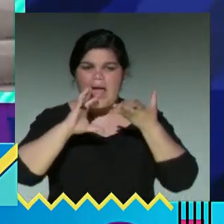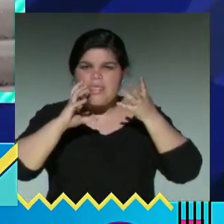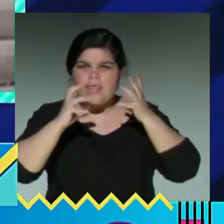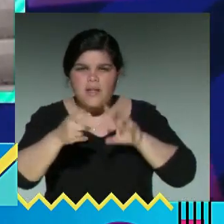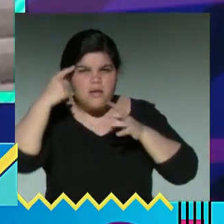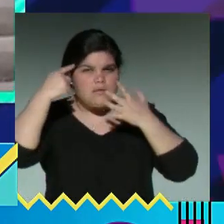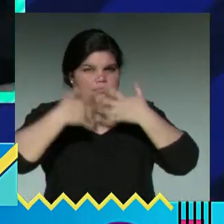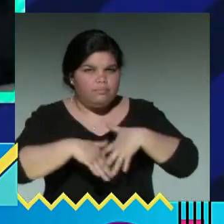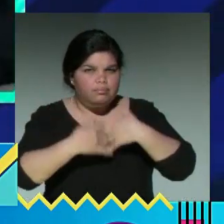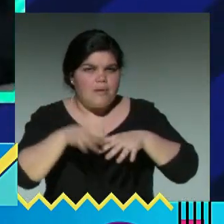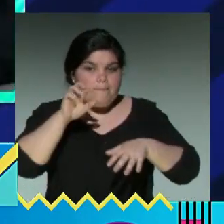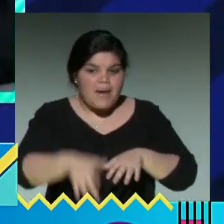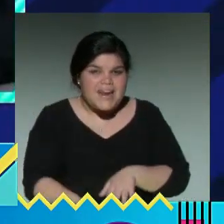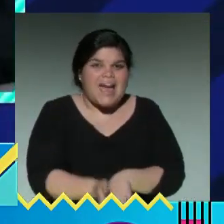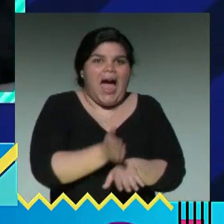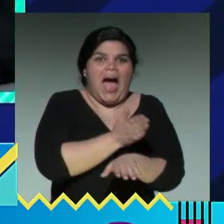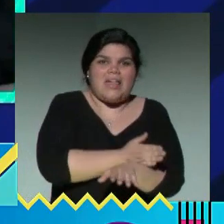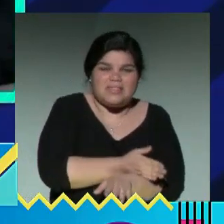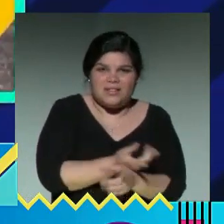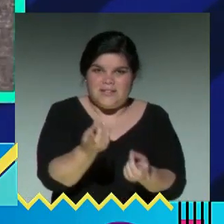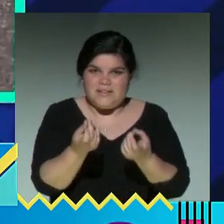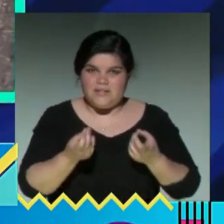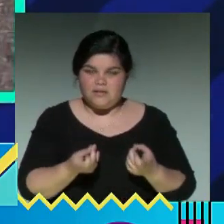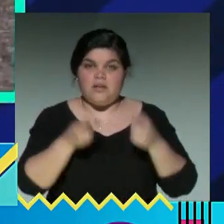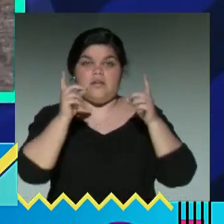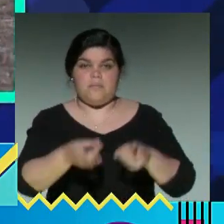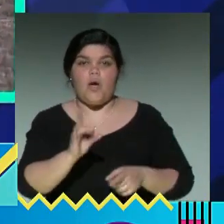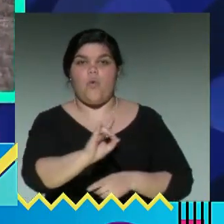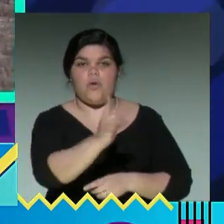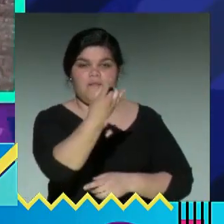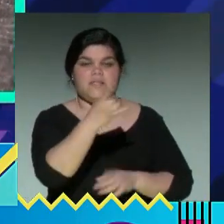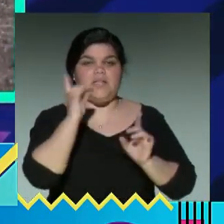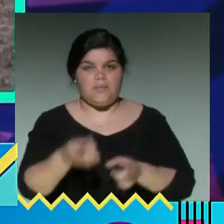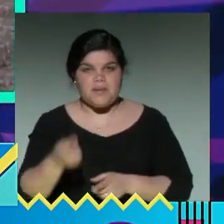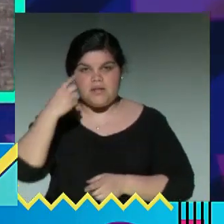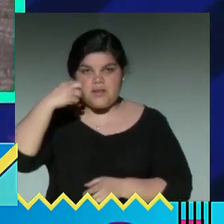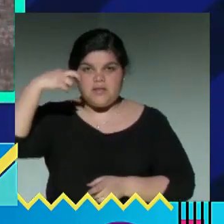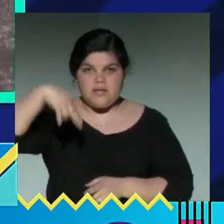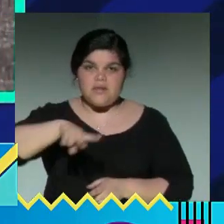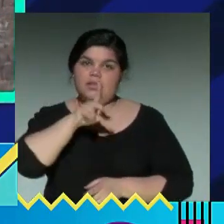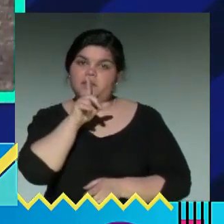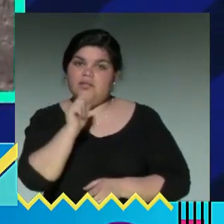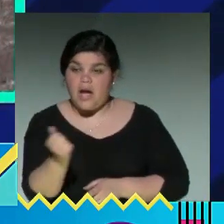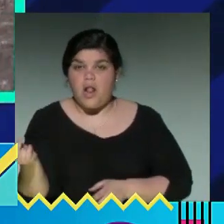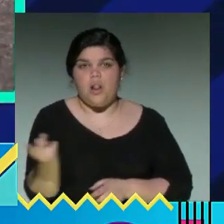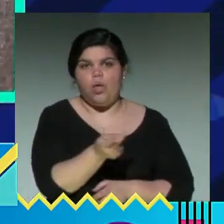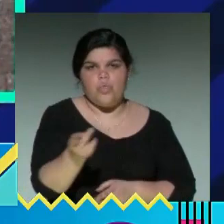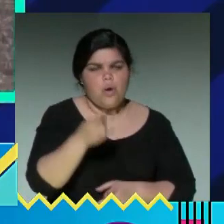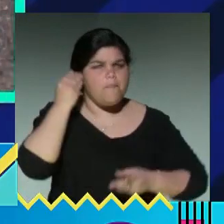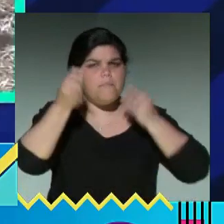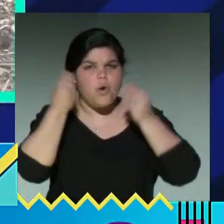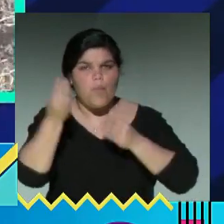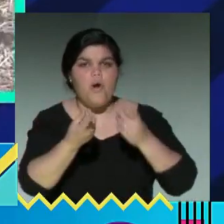buena extensión. Y tanto la universidad como el propio INTA están preocupados desde mucho tiempo en